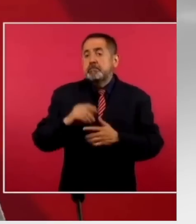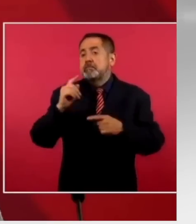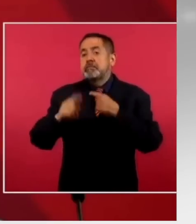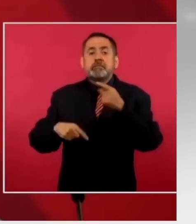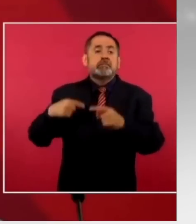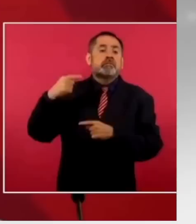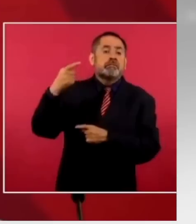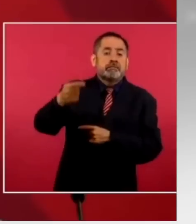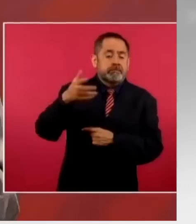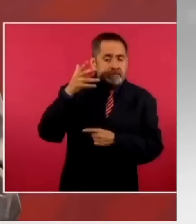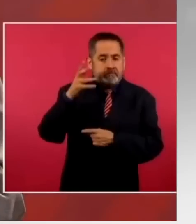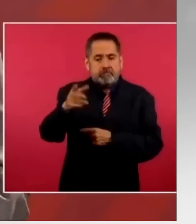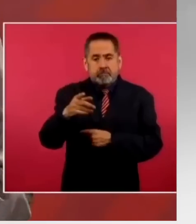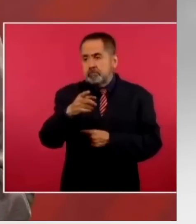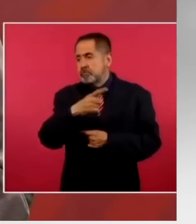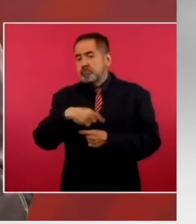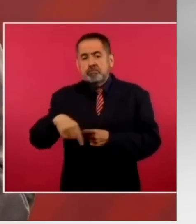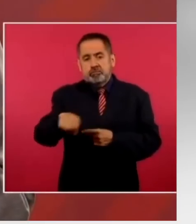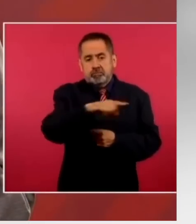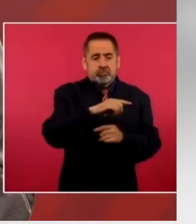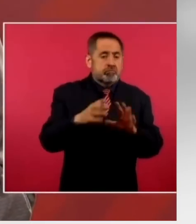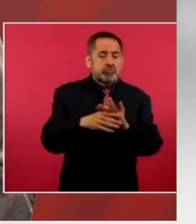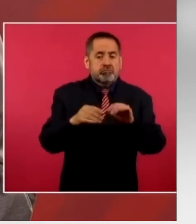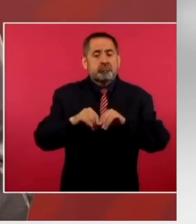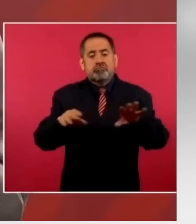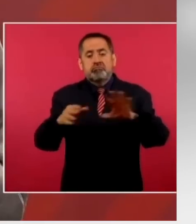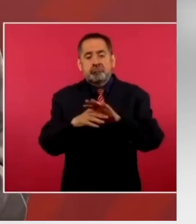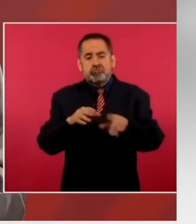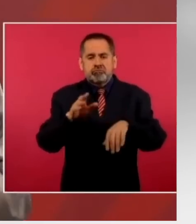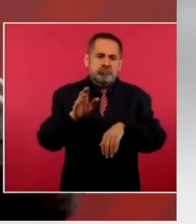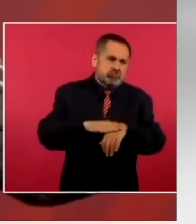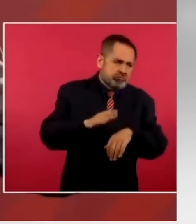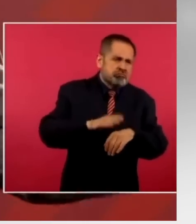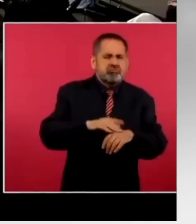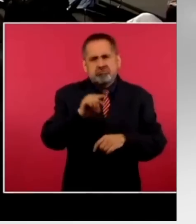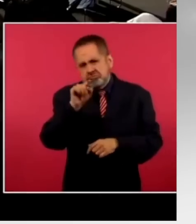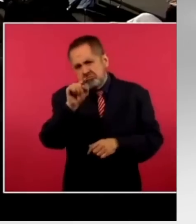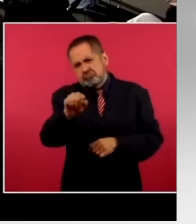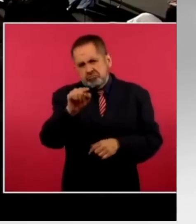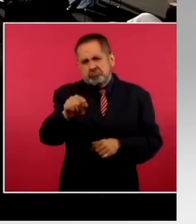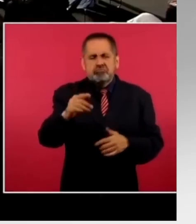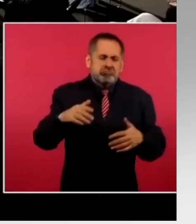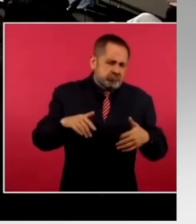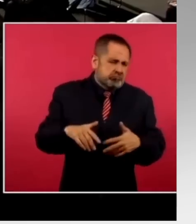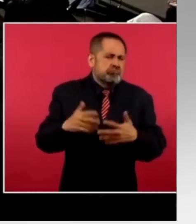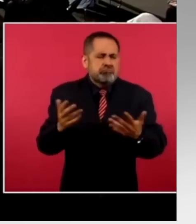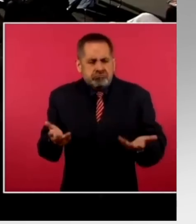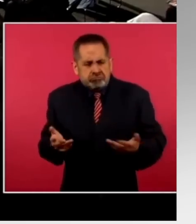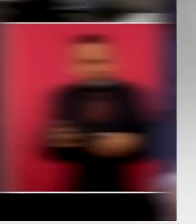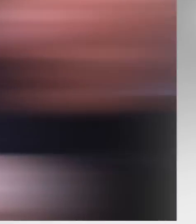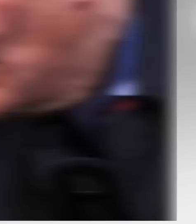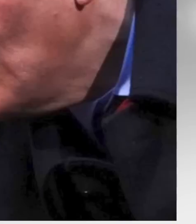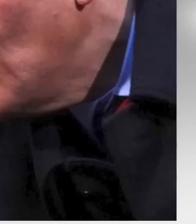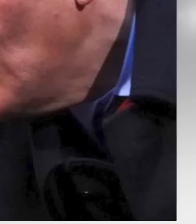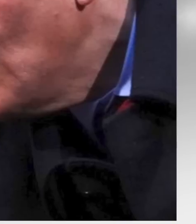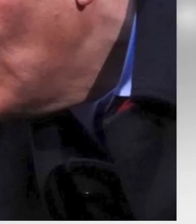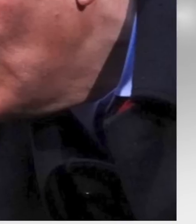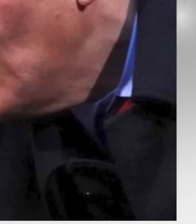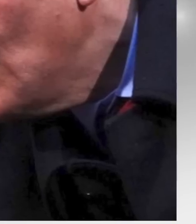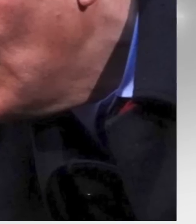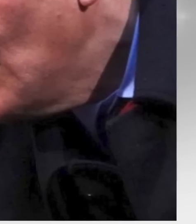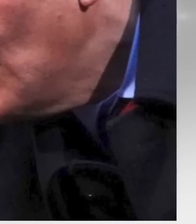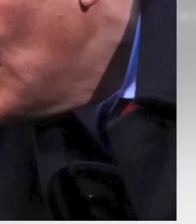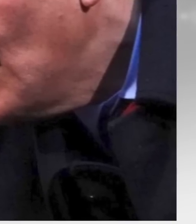que retirarle de la Constitución alentaría la impunidad, mientras que sus corcholatas Adán y